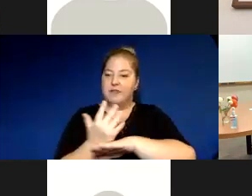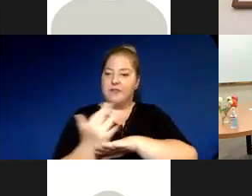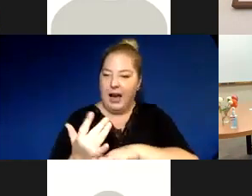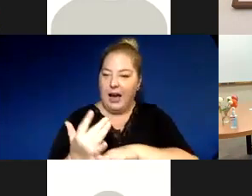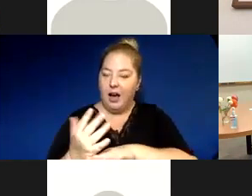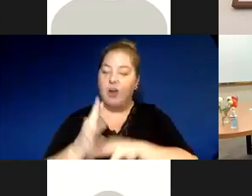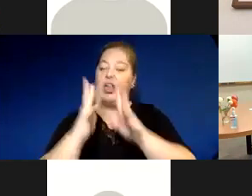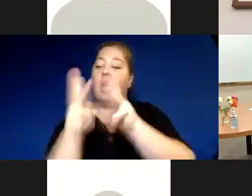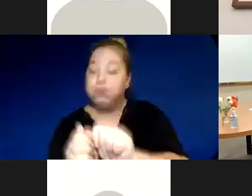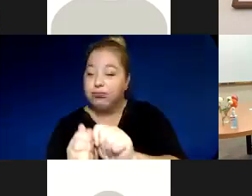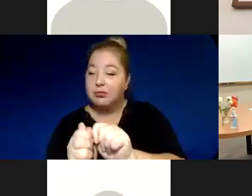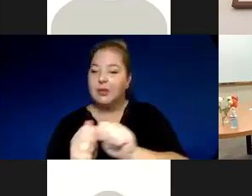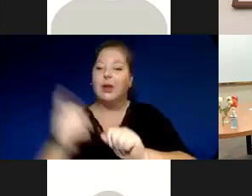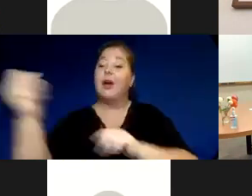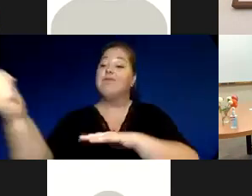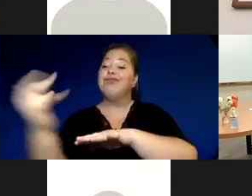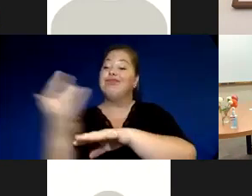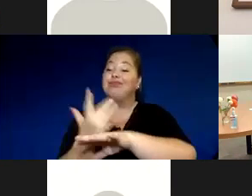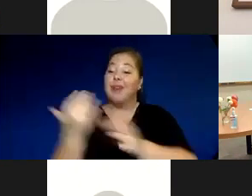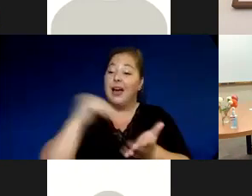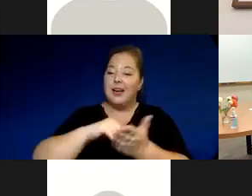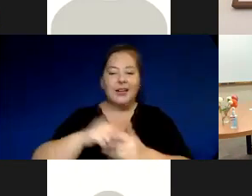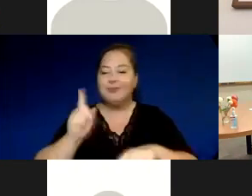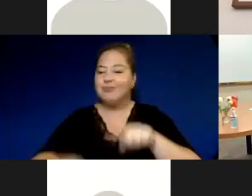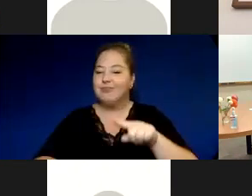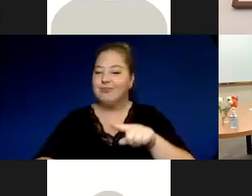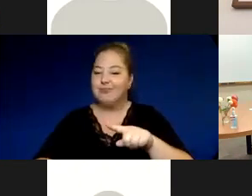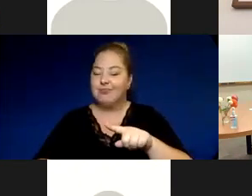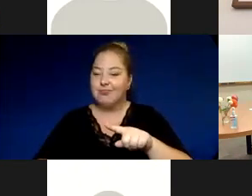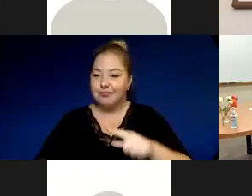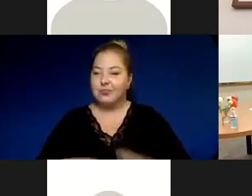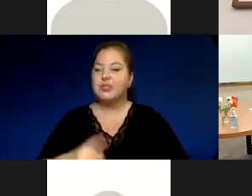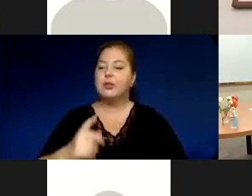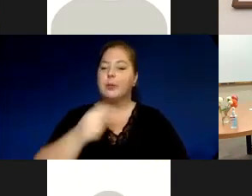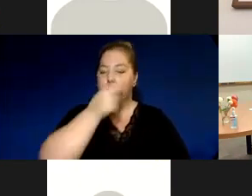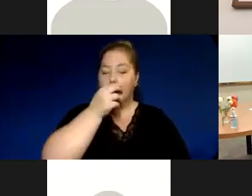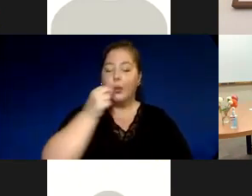que ya van con agua a buscar los puntos clave, extinguirlos